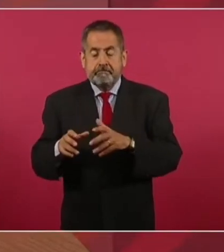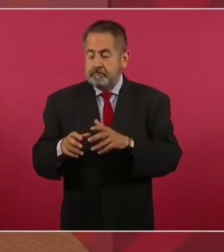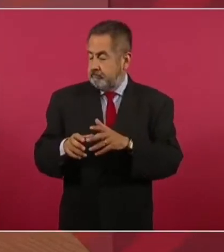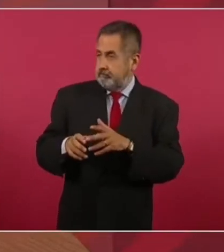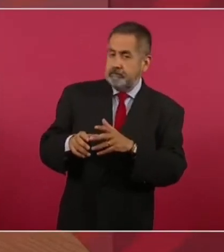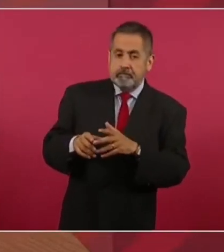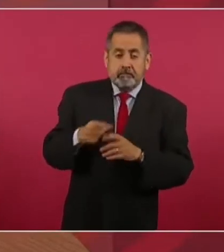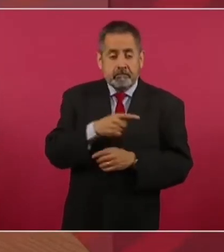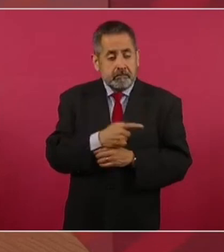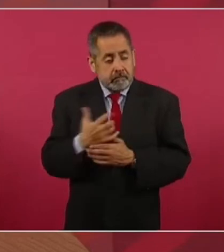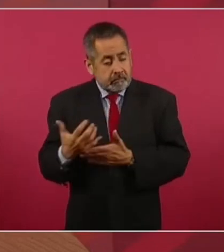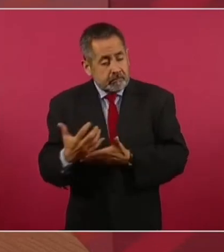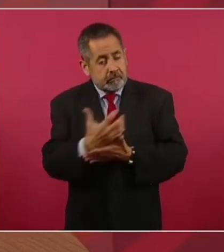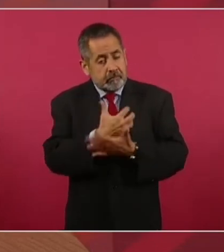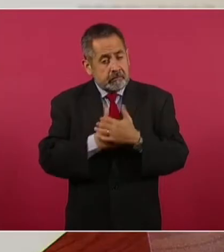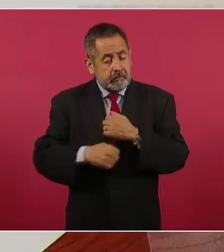y se ganó